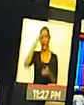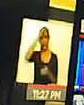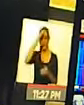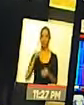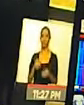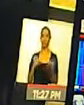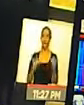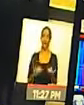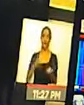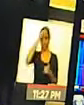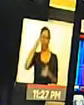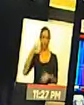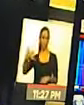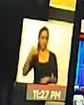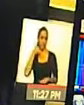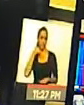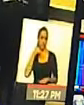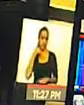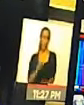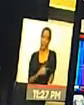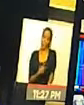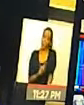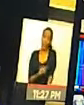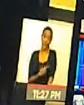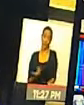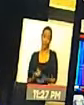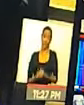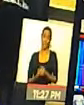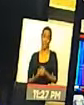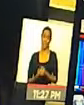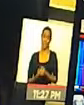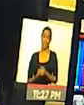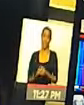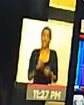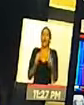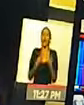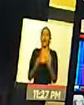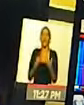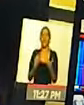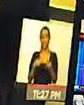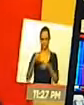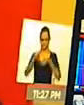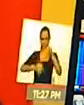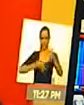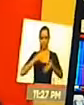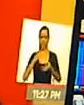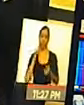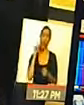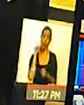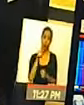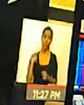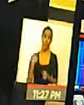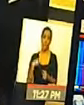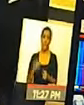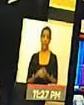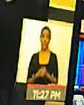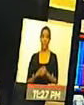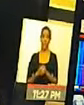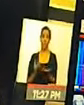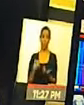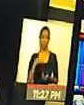Donald Trump hizo la llamada. Hermano, le estás dando, o sea, la cuestión era la siguiente, la cuestión es que cuando tú tienes un sugar daddy,